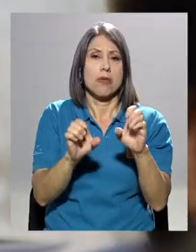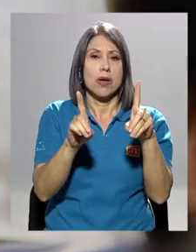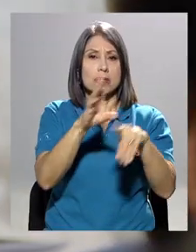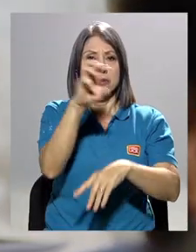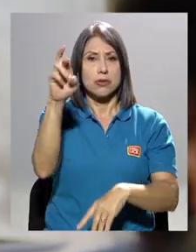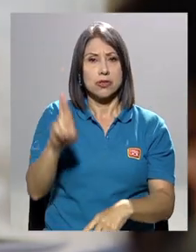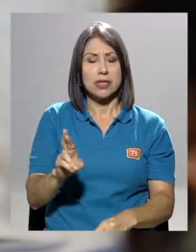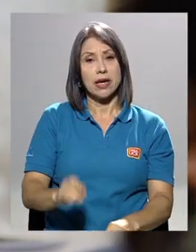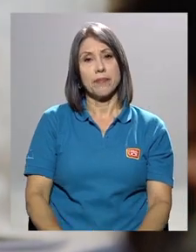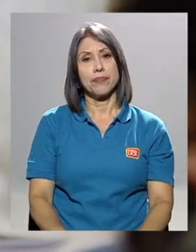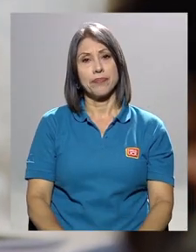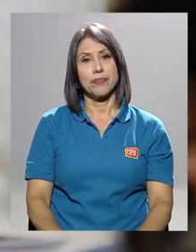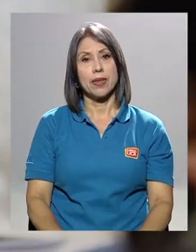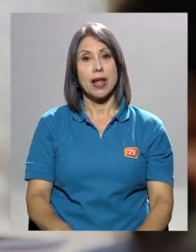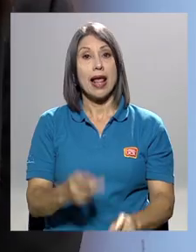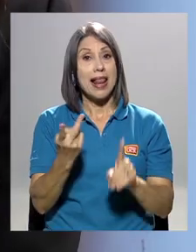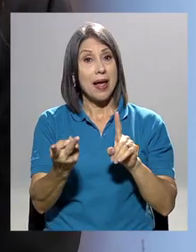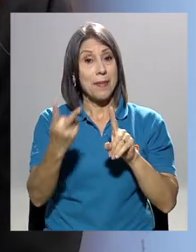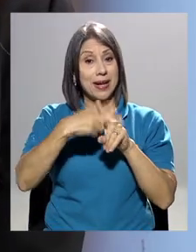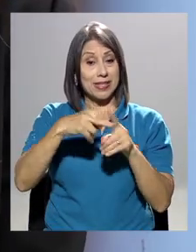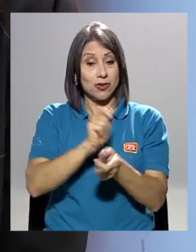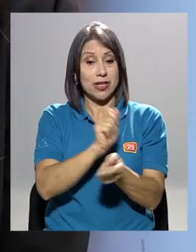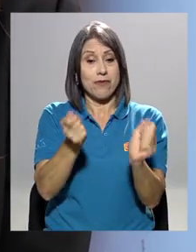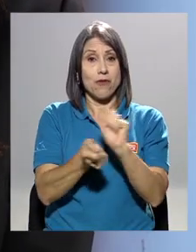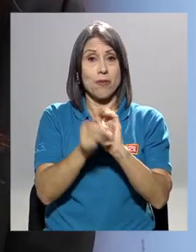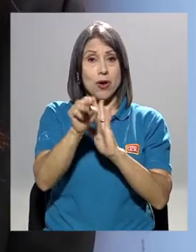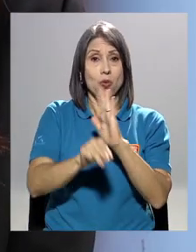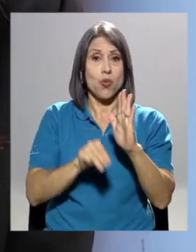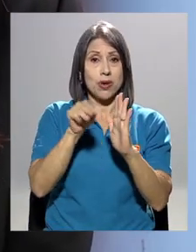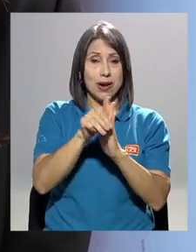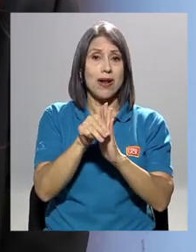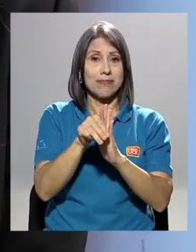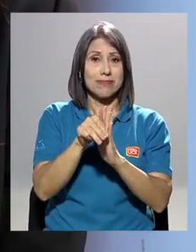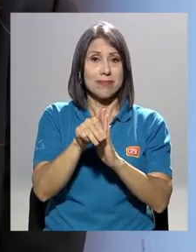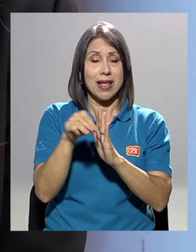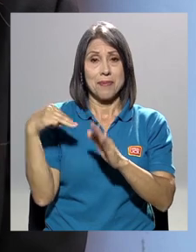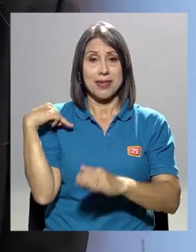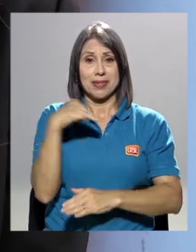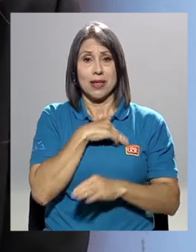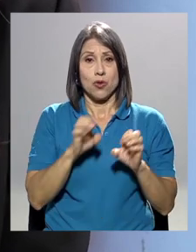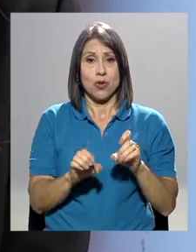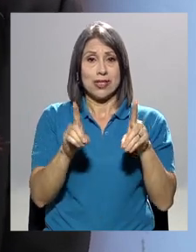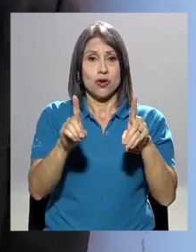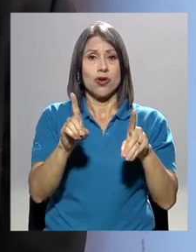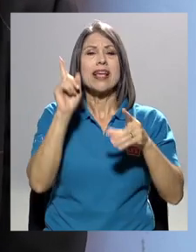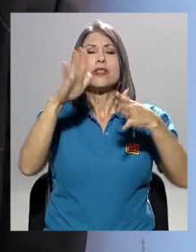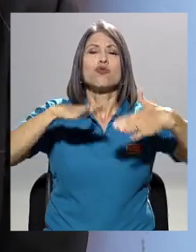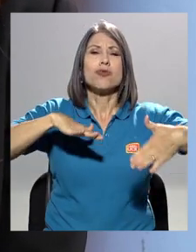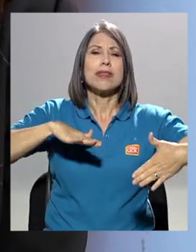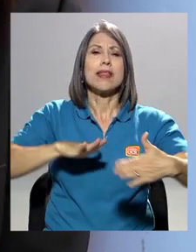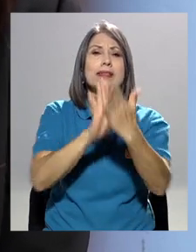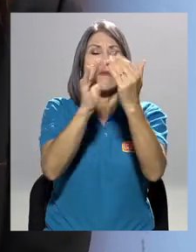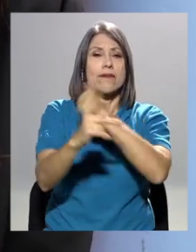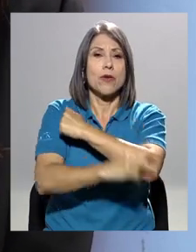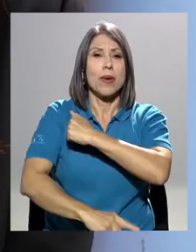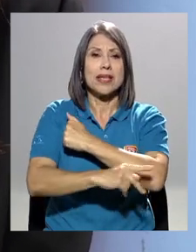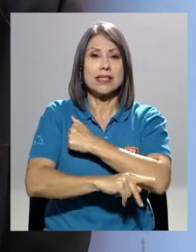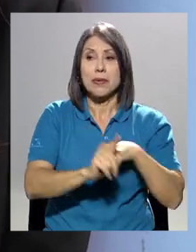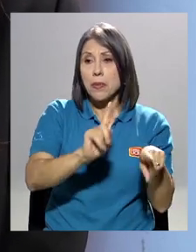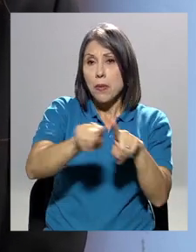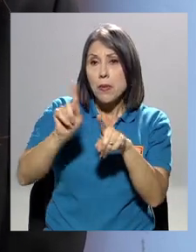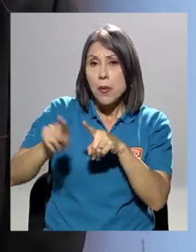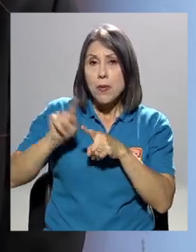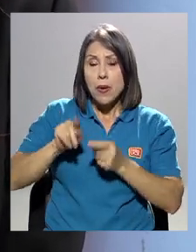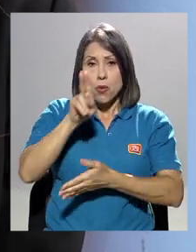Rica. La aplicación de la reforma curricular del Ministerio de Educación es un desafío país en el cual las universidades tienen un